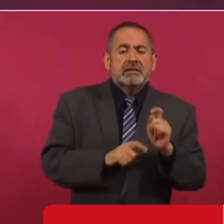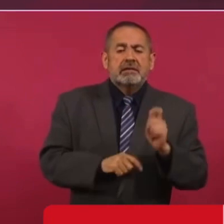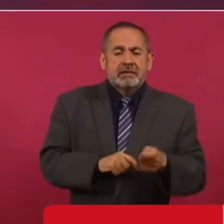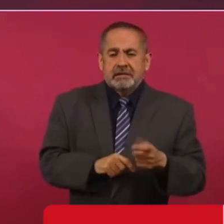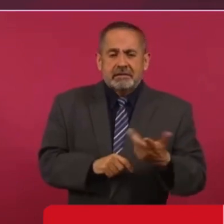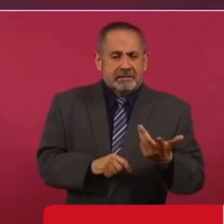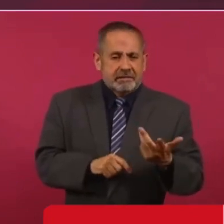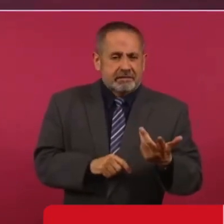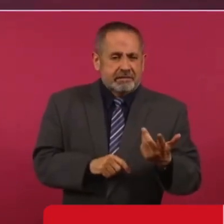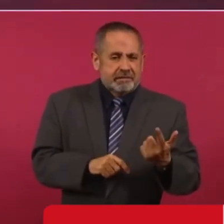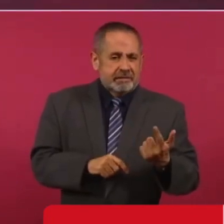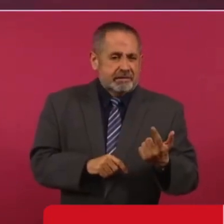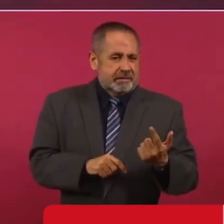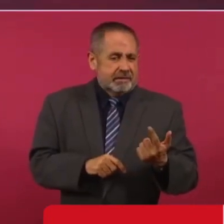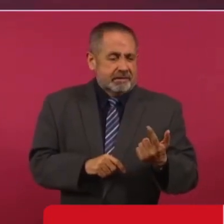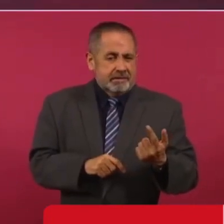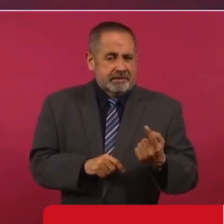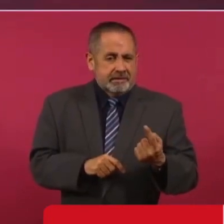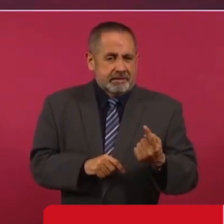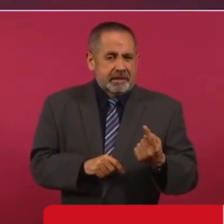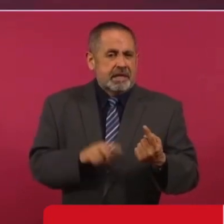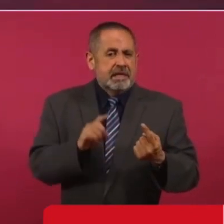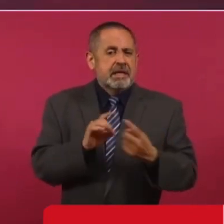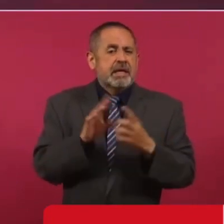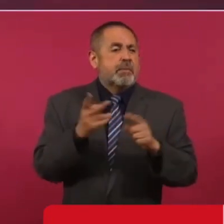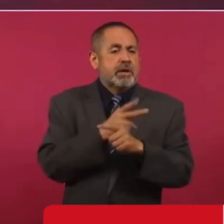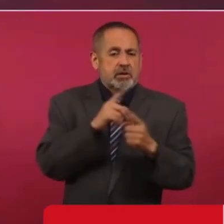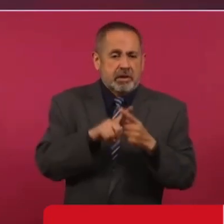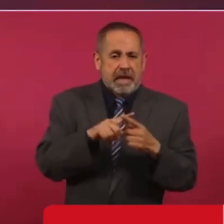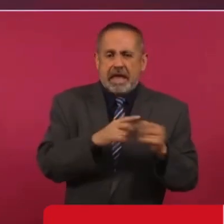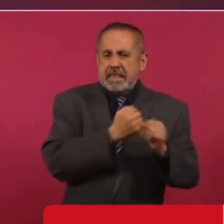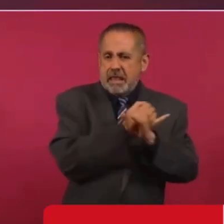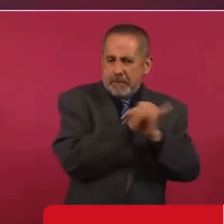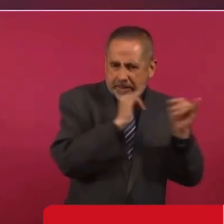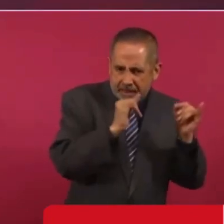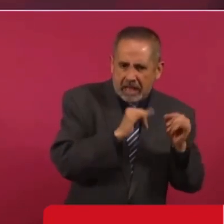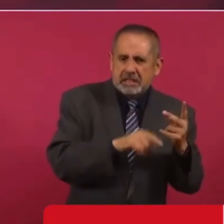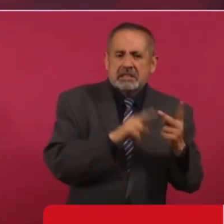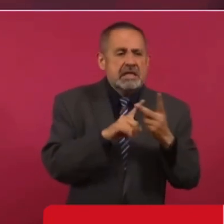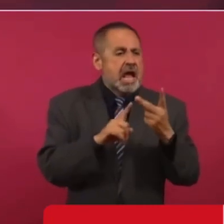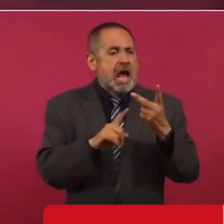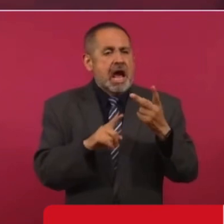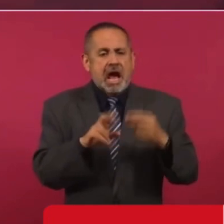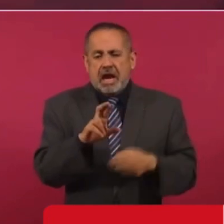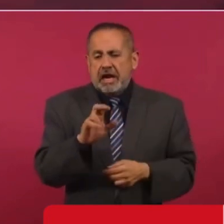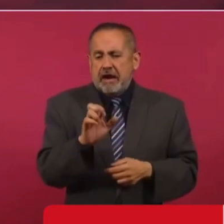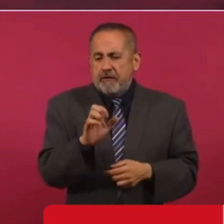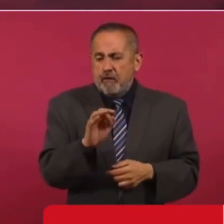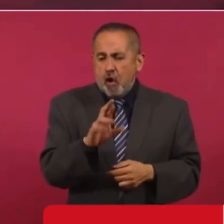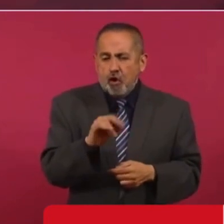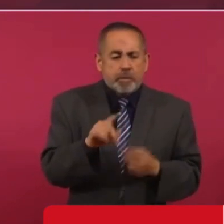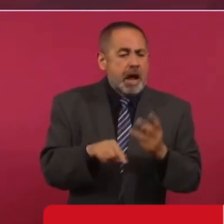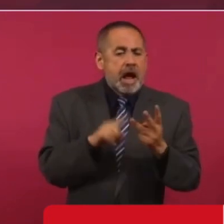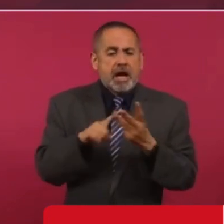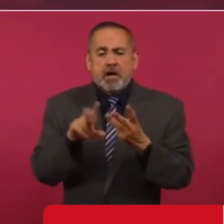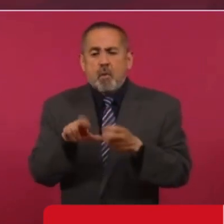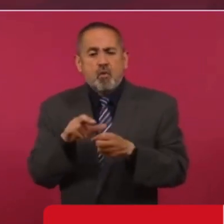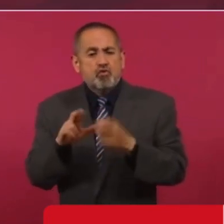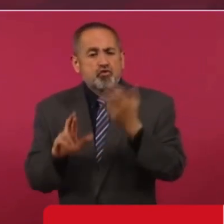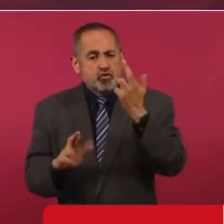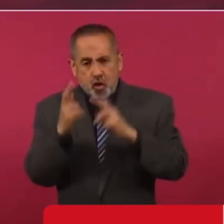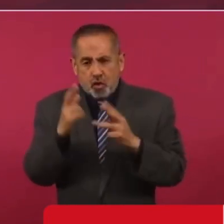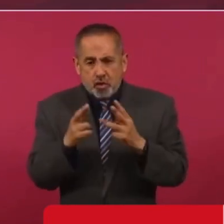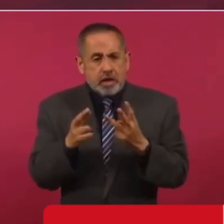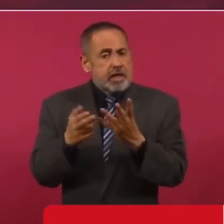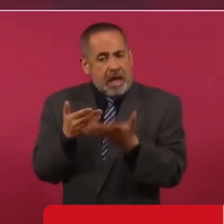que lo sucedido durante la independencia, durante la reforma, durante la revolución, y lo